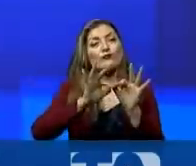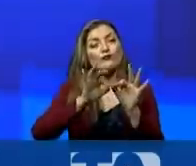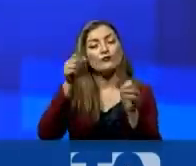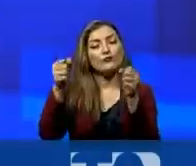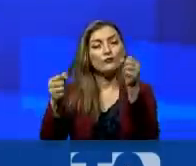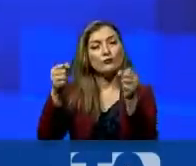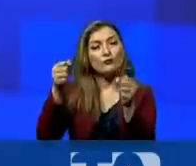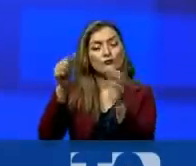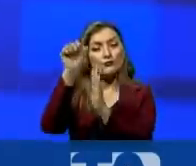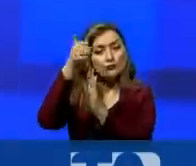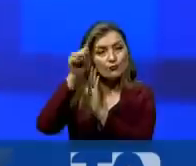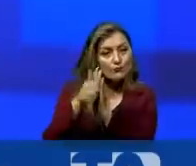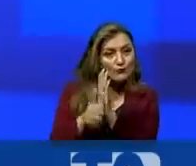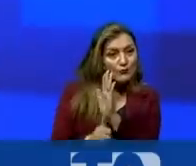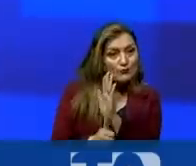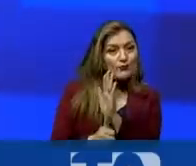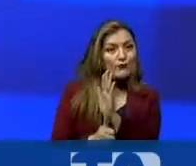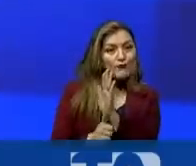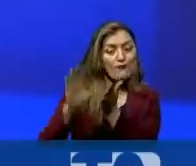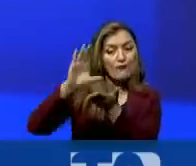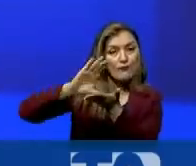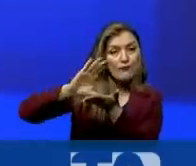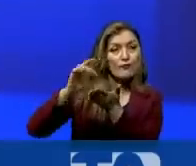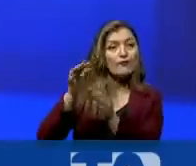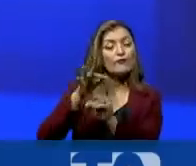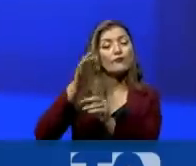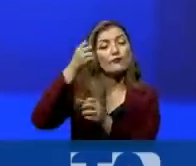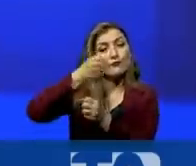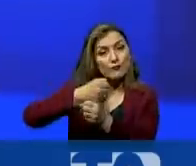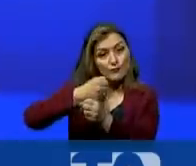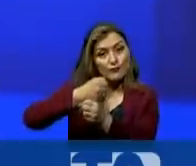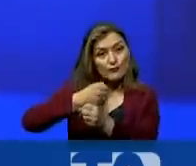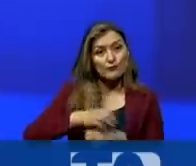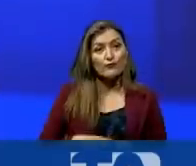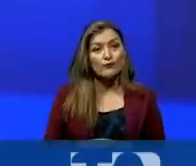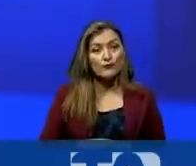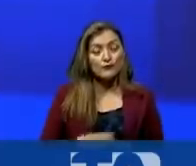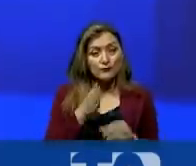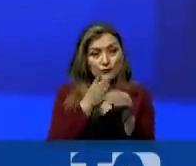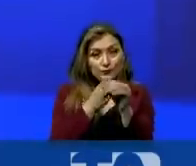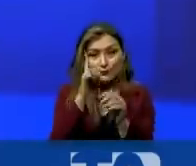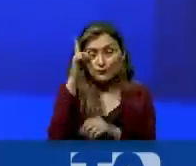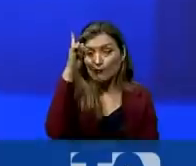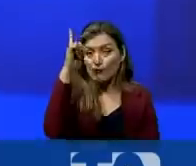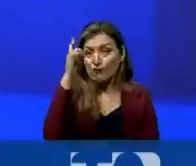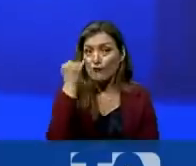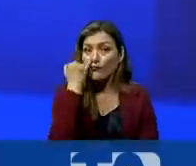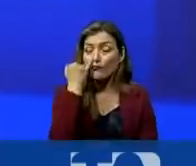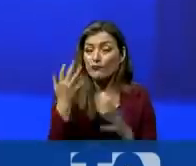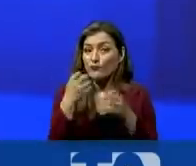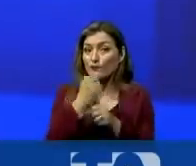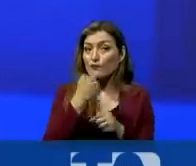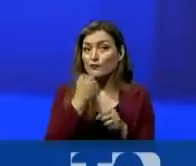transportistas con los artesanos con la central única de trabajadores dispuestos a dialogar unos líderes indígenas que